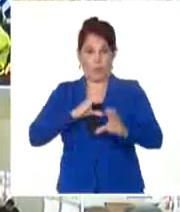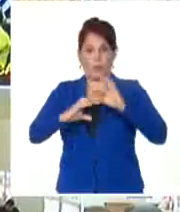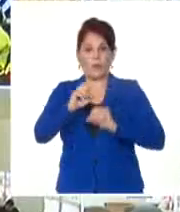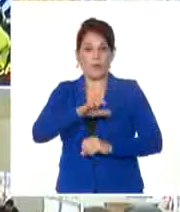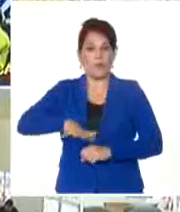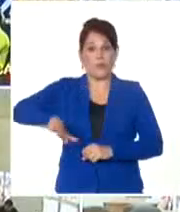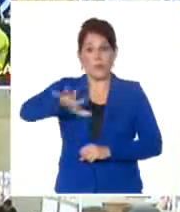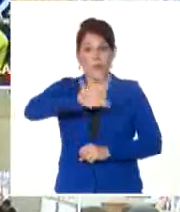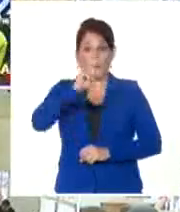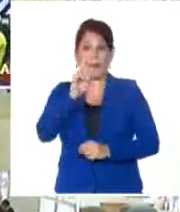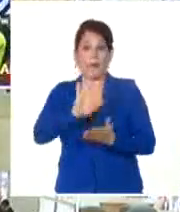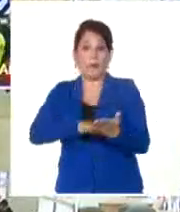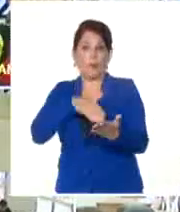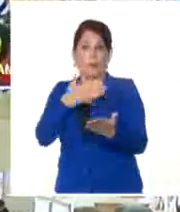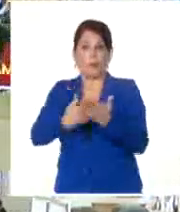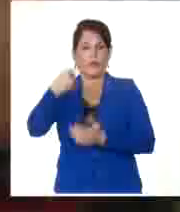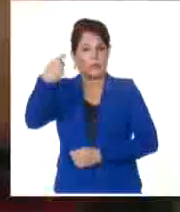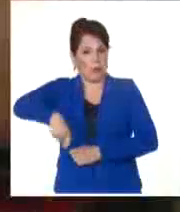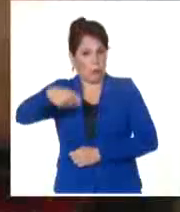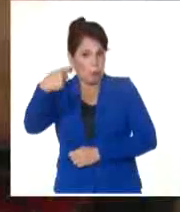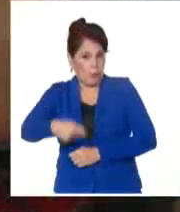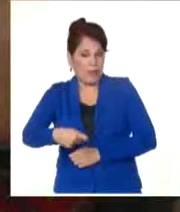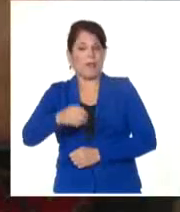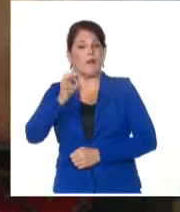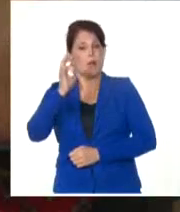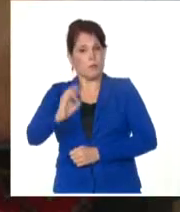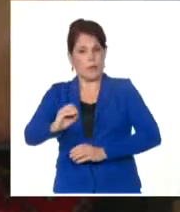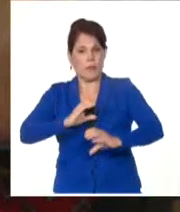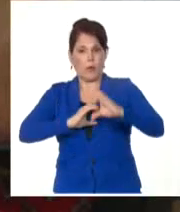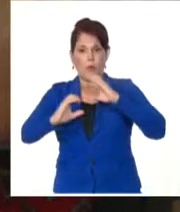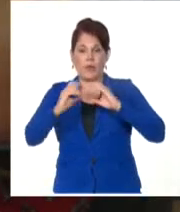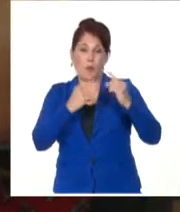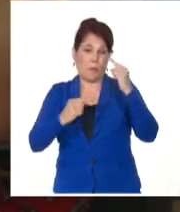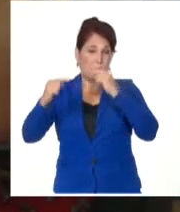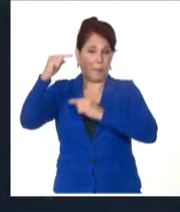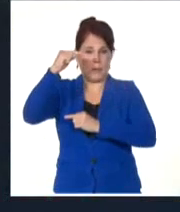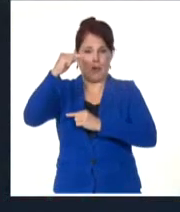la primera propuesta jurídica sobre esta materia que se promueve en el